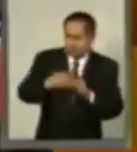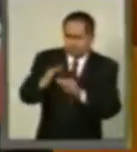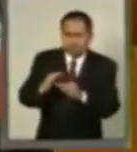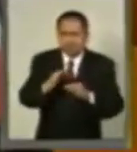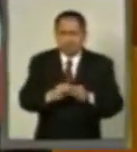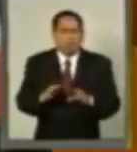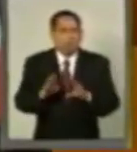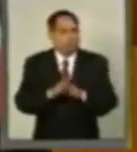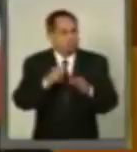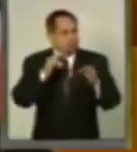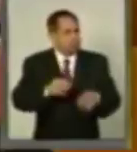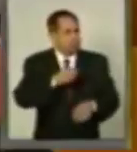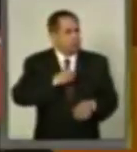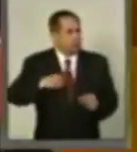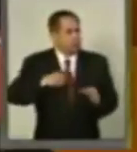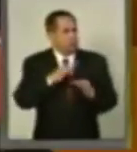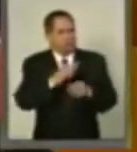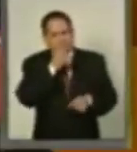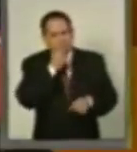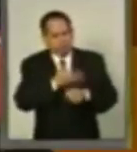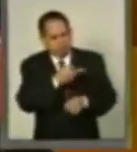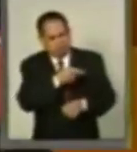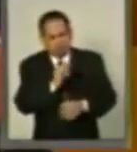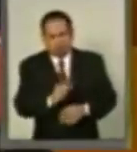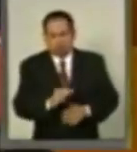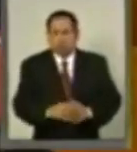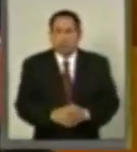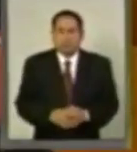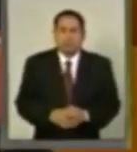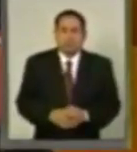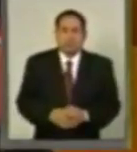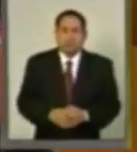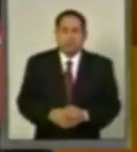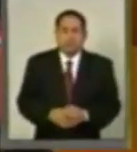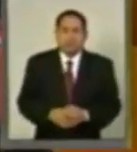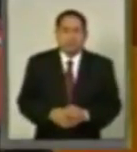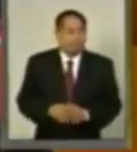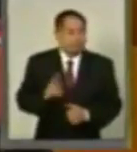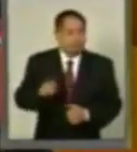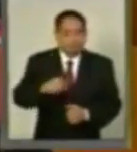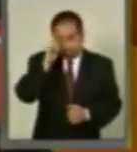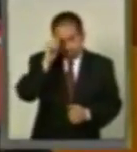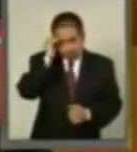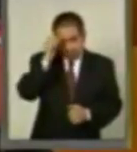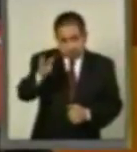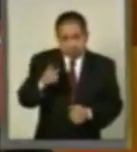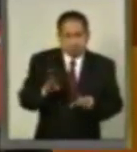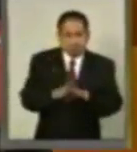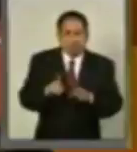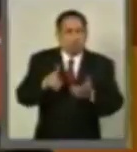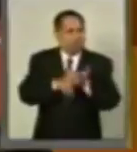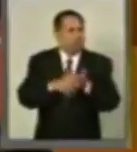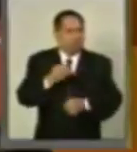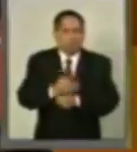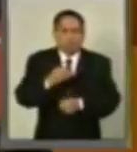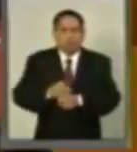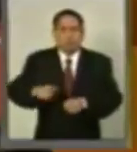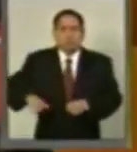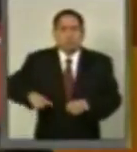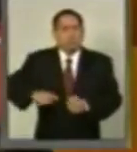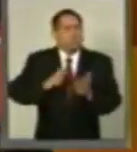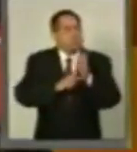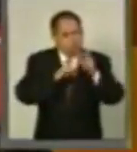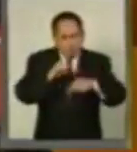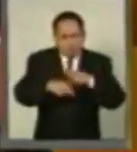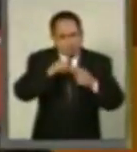como la que hoy usted está cumpliendo, señor secretario. Se nos olvida que también en este gobierno volvió